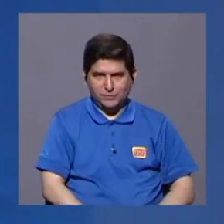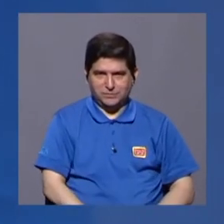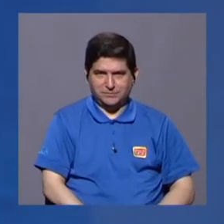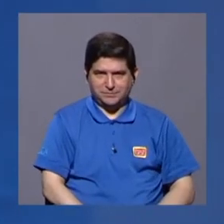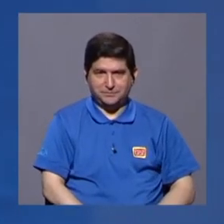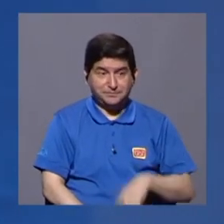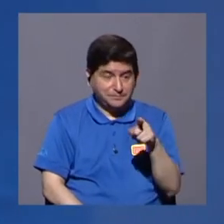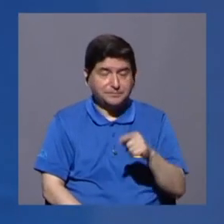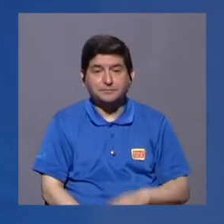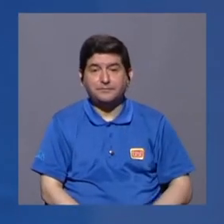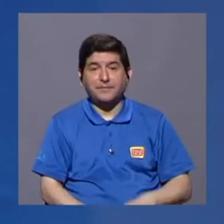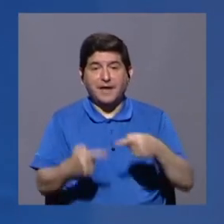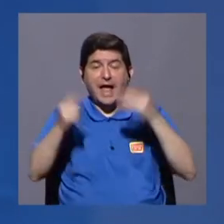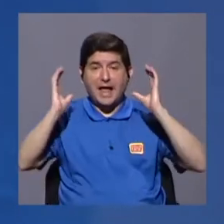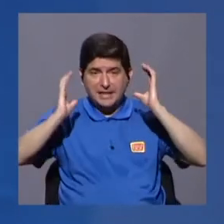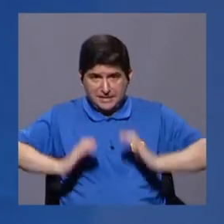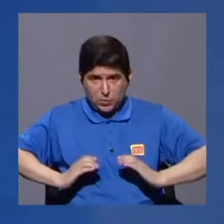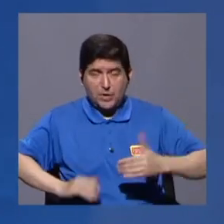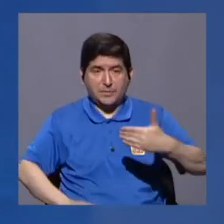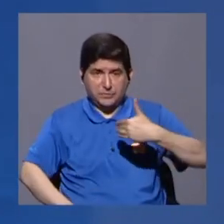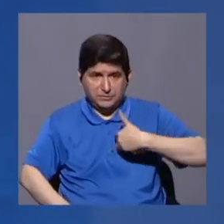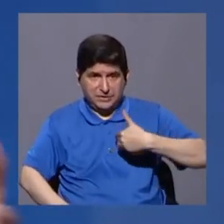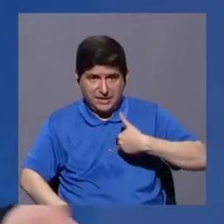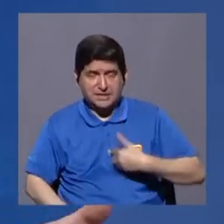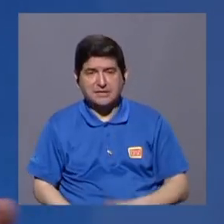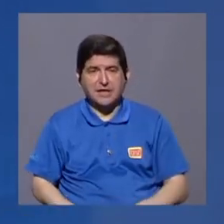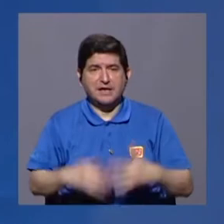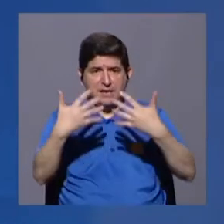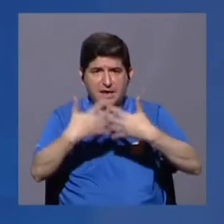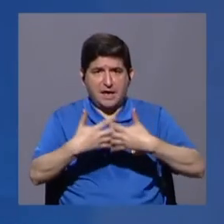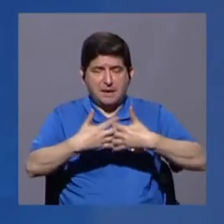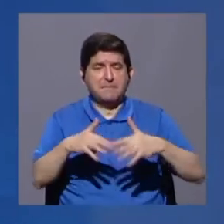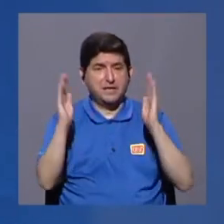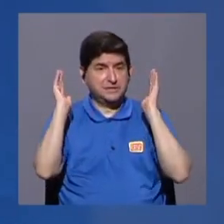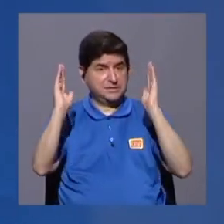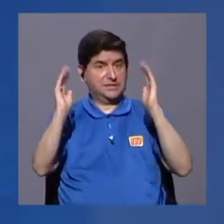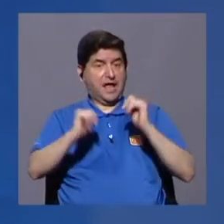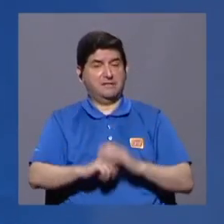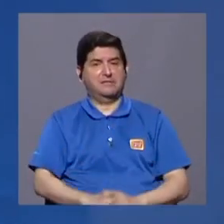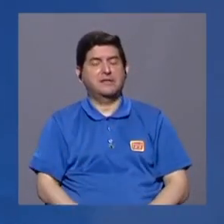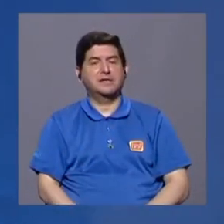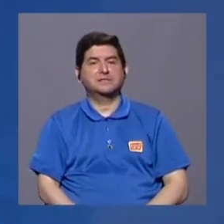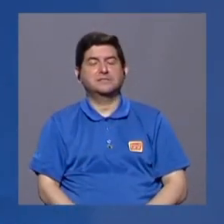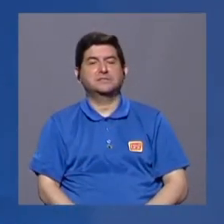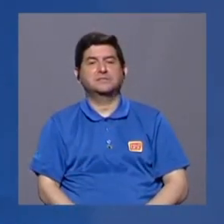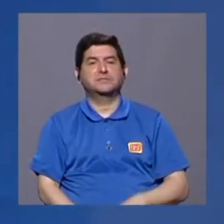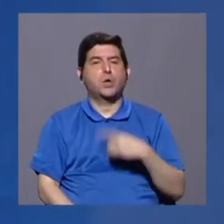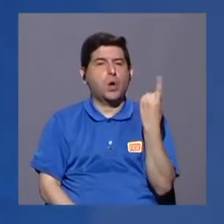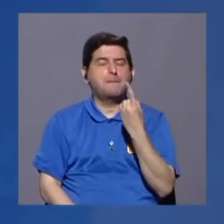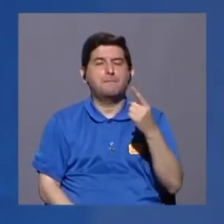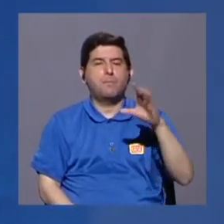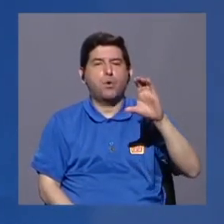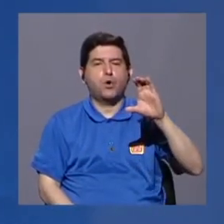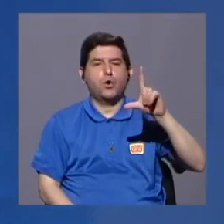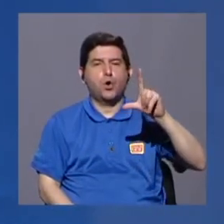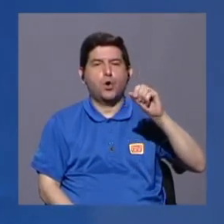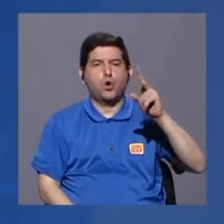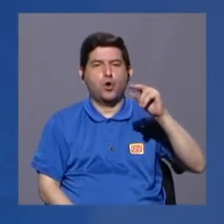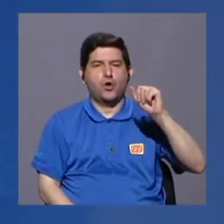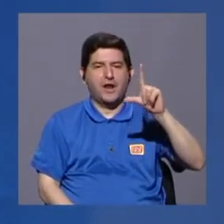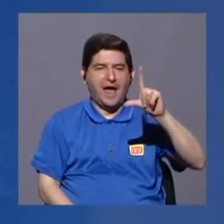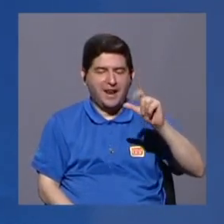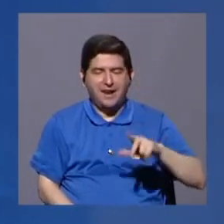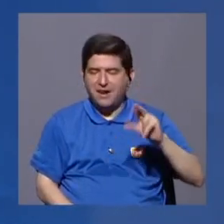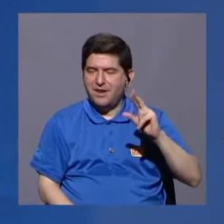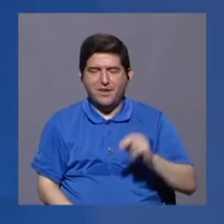estos anticuerpos de las de las farmacéuticas grandes los monoclonales no están neutralizando las